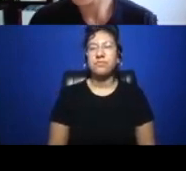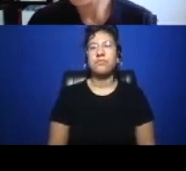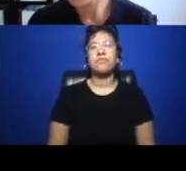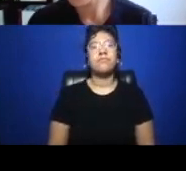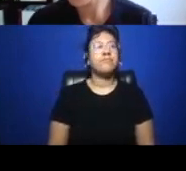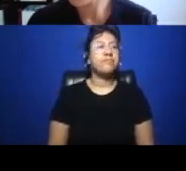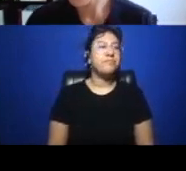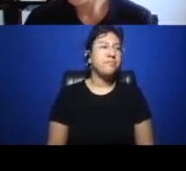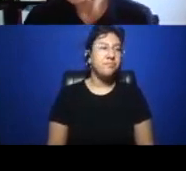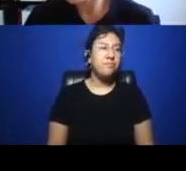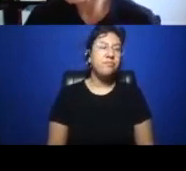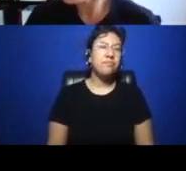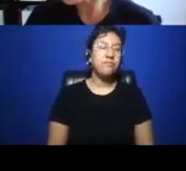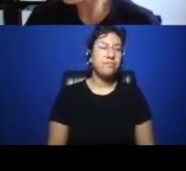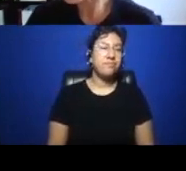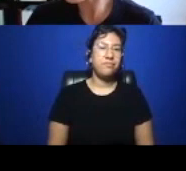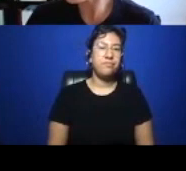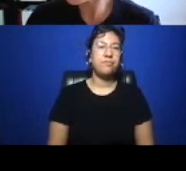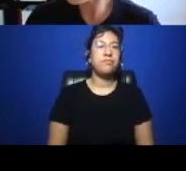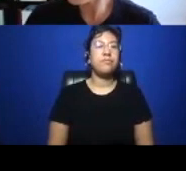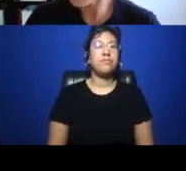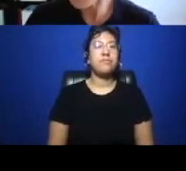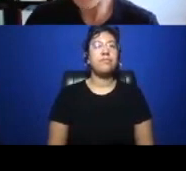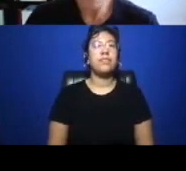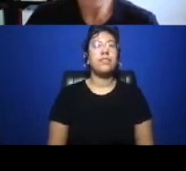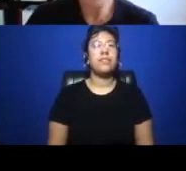software de manejar contraseñas.